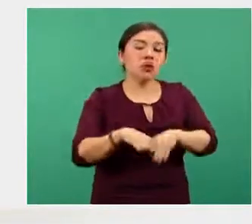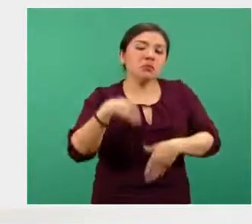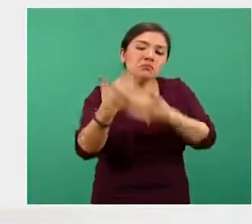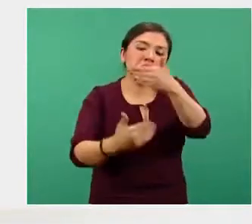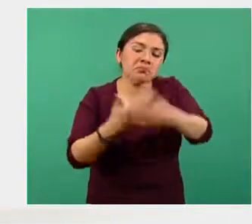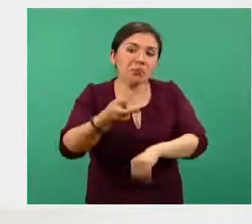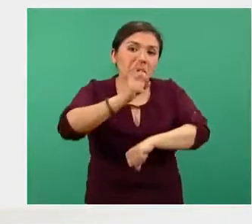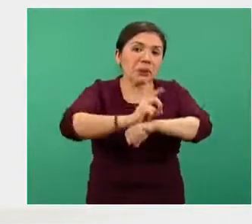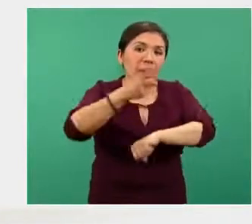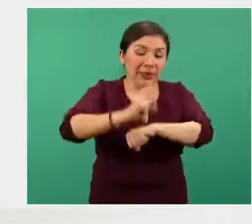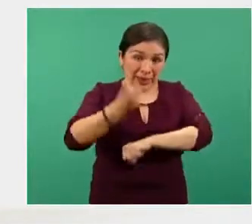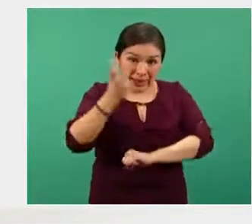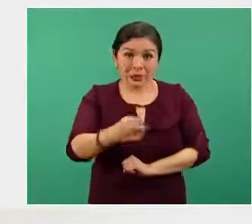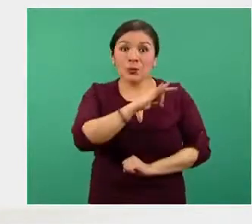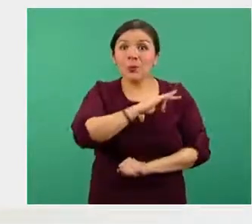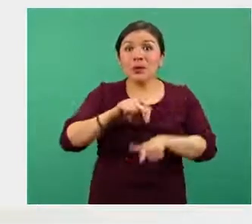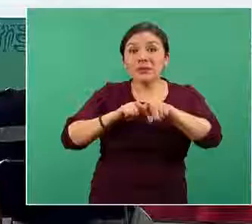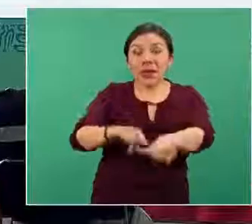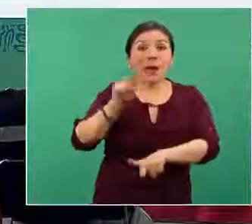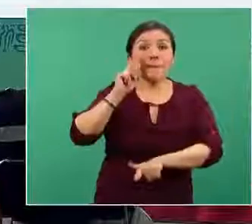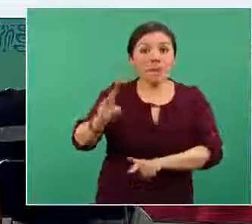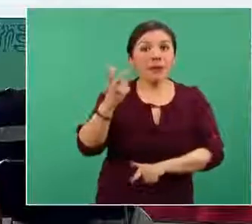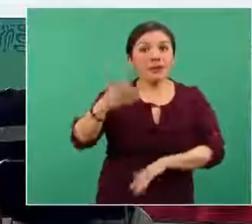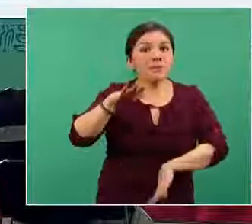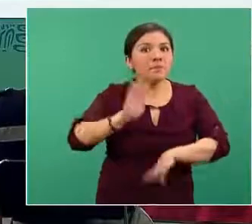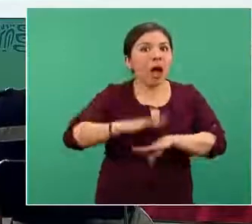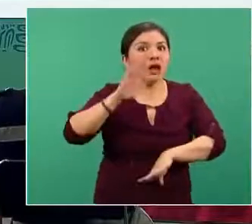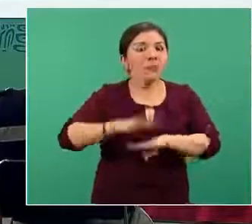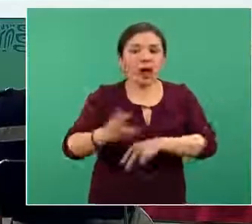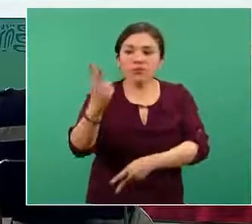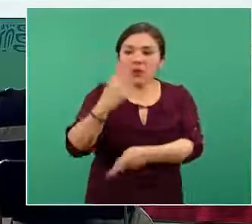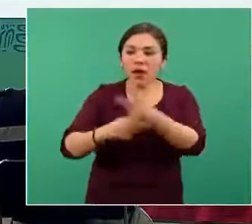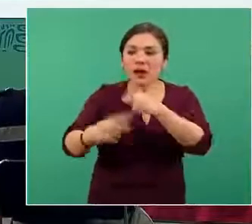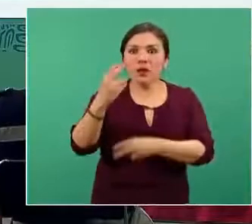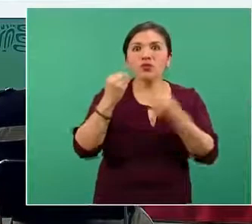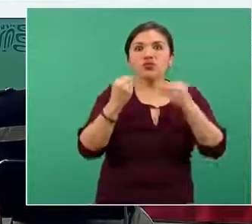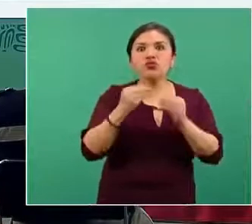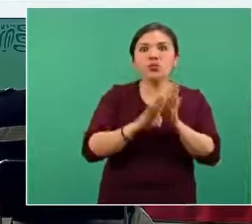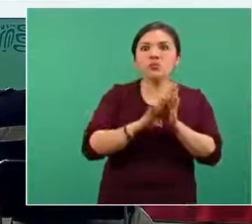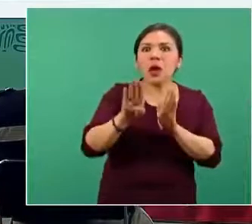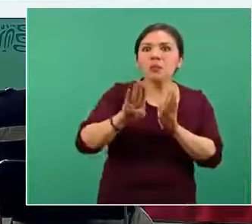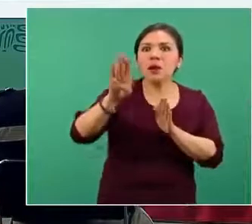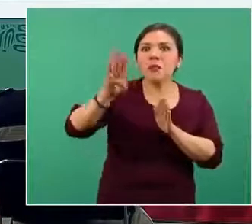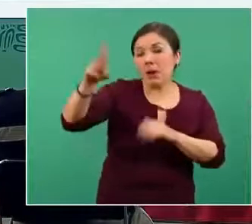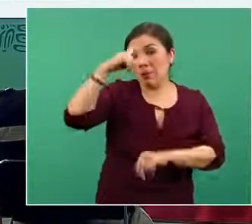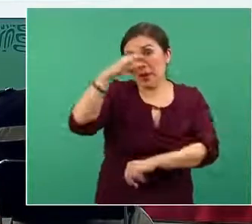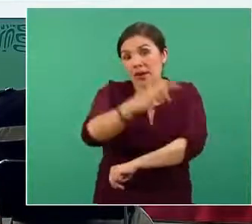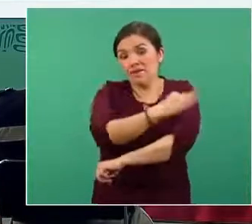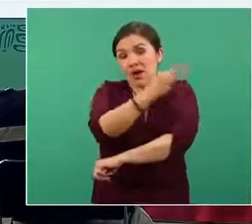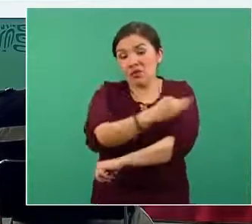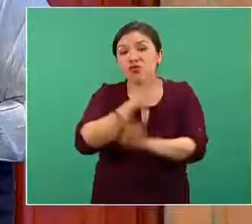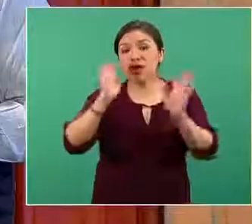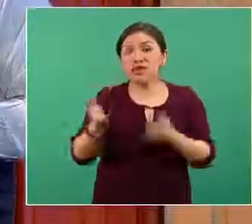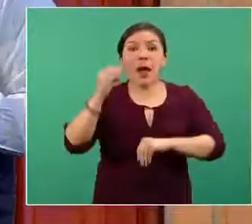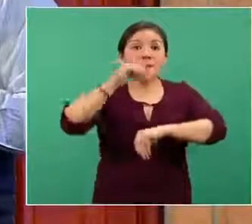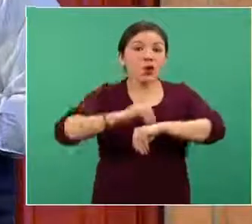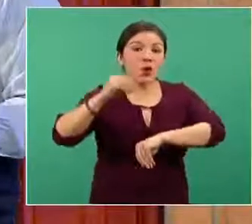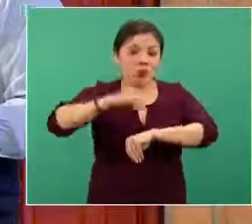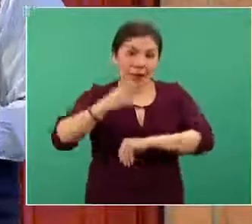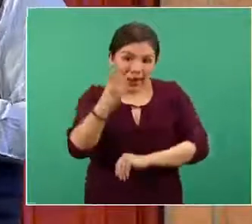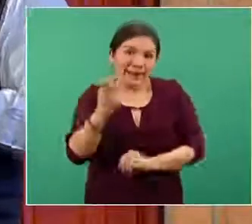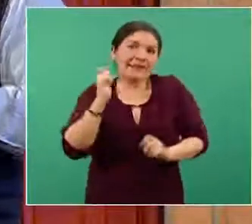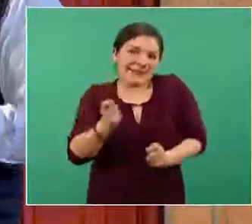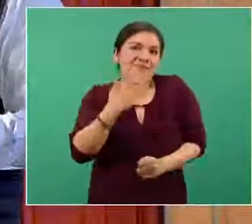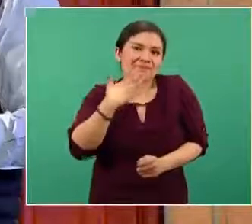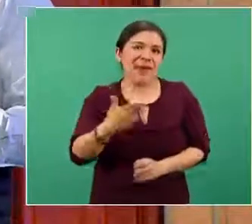días, y entonces vamos a poder seguir viendo un ascenso, una tendencia ascendente y continua en la aplicación de las dosis, lo cual es